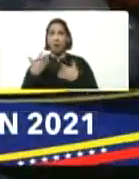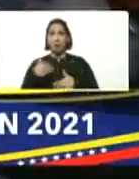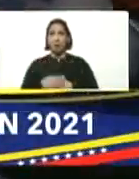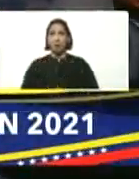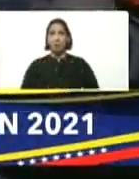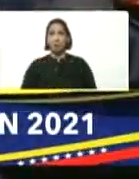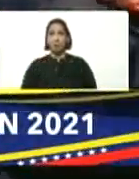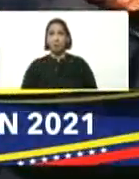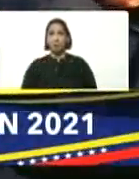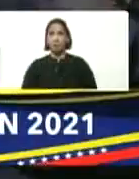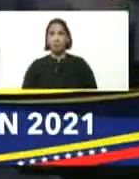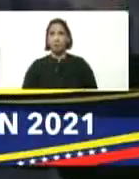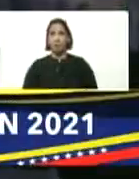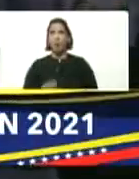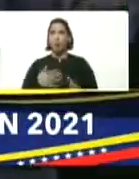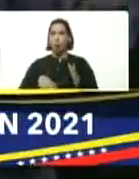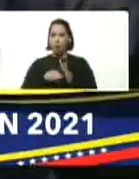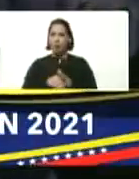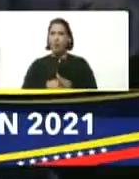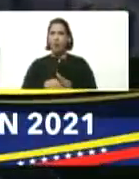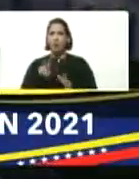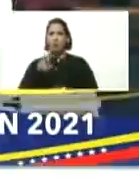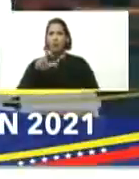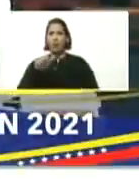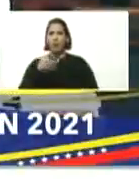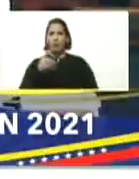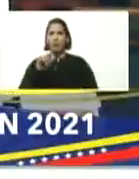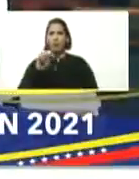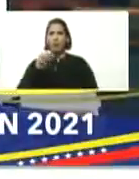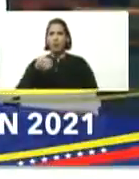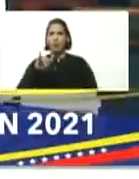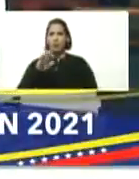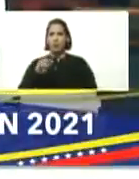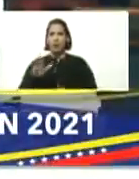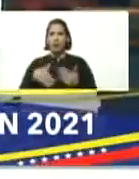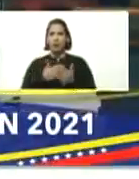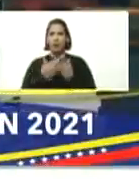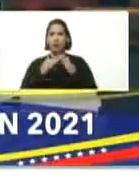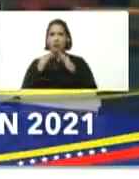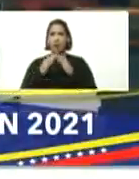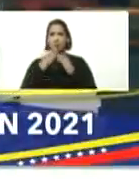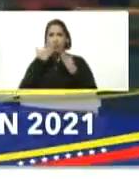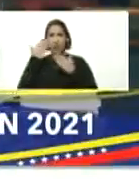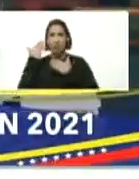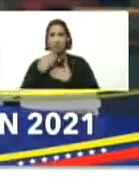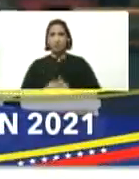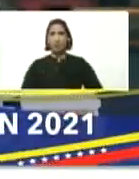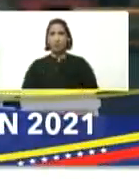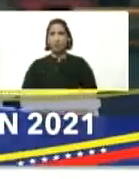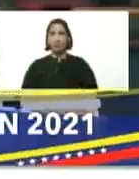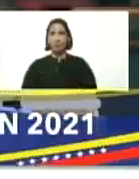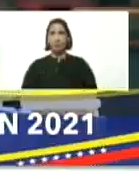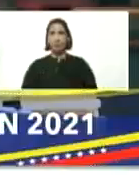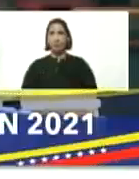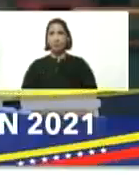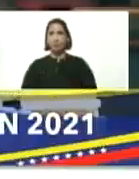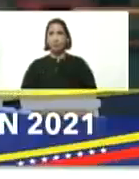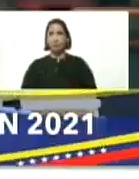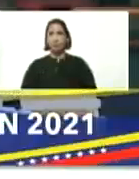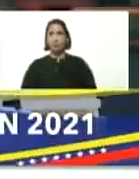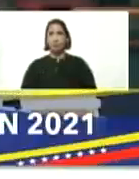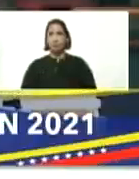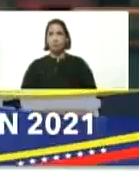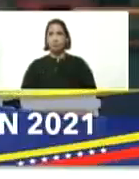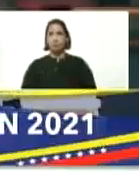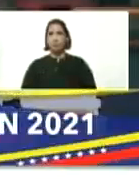Vladimir, vuelve Vladimir a tu casa. Mira esta foto, chica. Mira, Silita. Mira